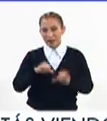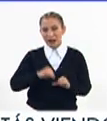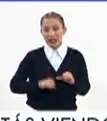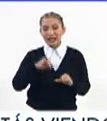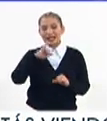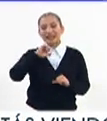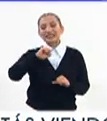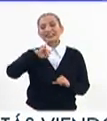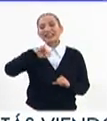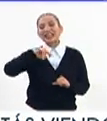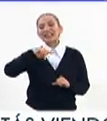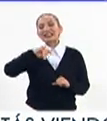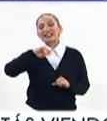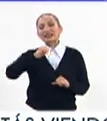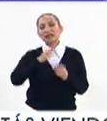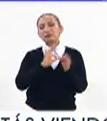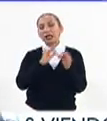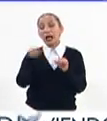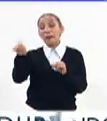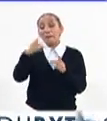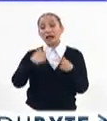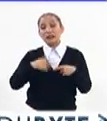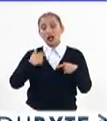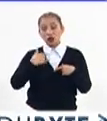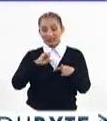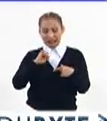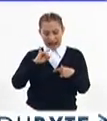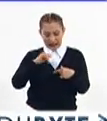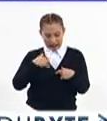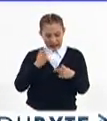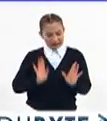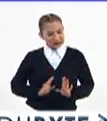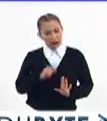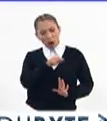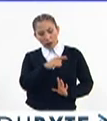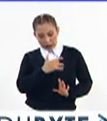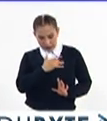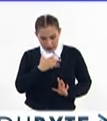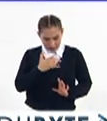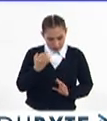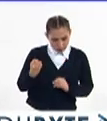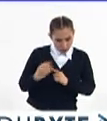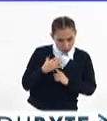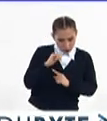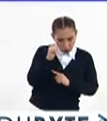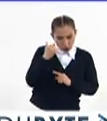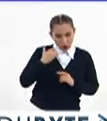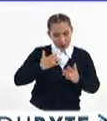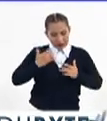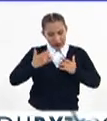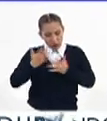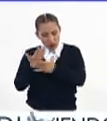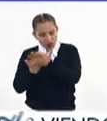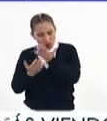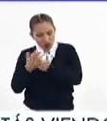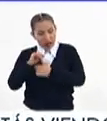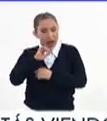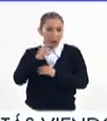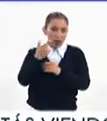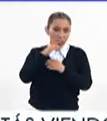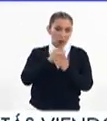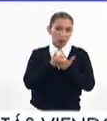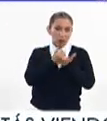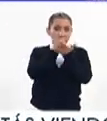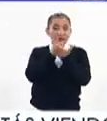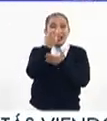es sinestesia, y se explica que las personas sinestésicas se caracterizan por reaccionar a un estímulo con otro sentido, además del que se ha